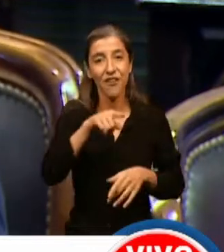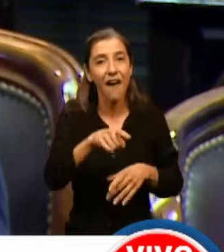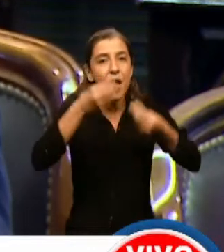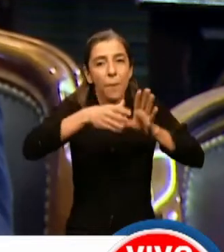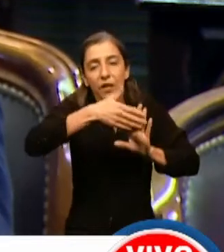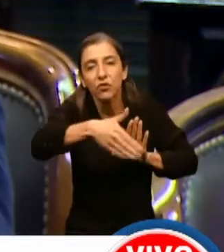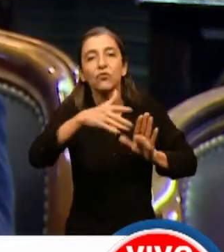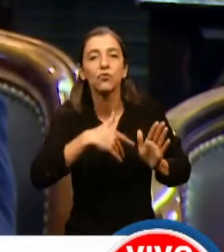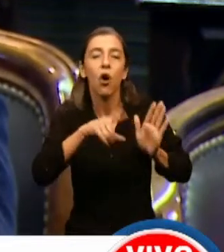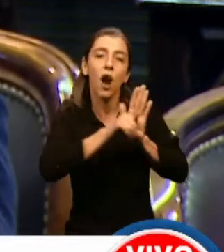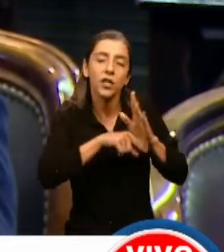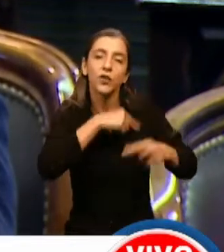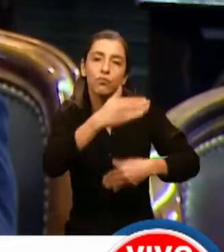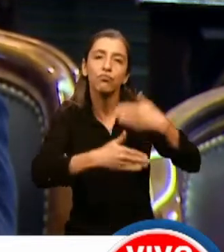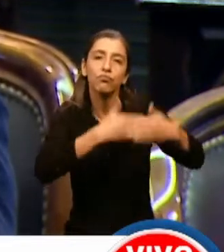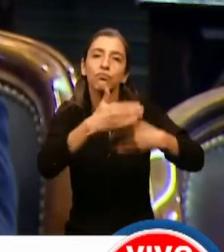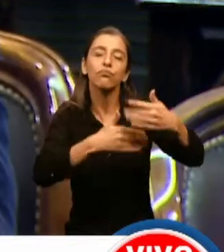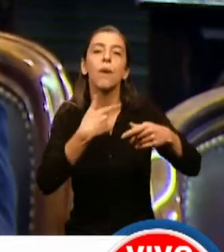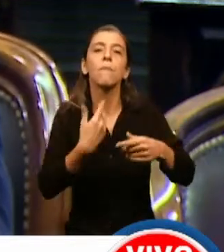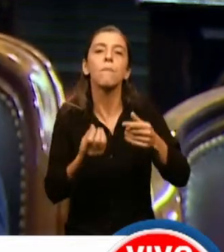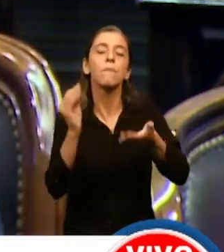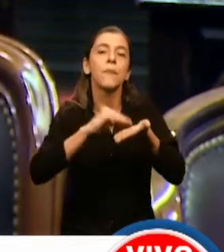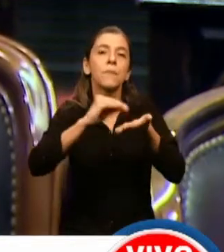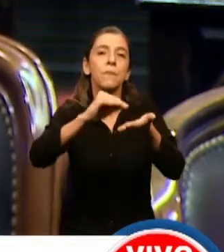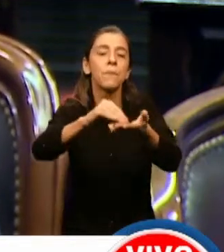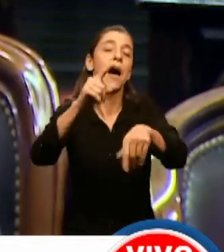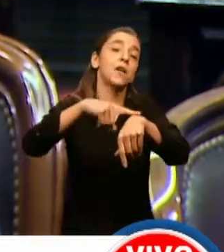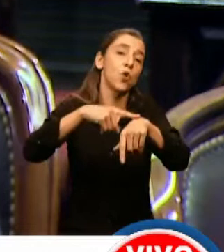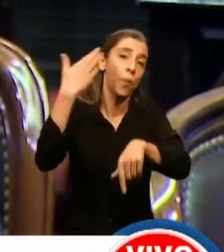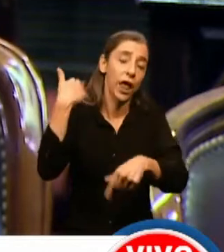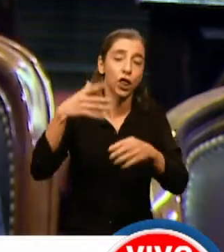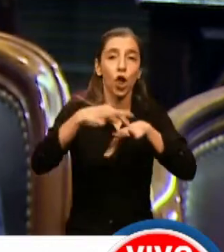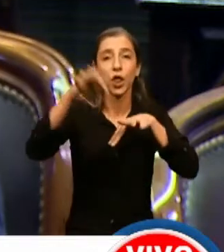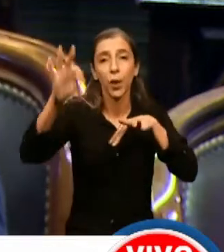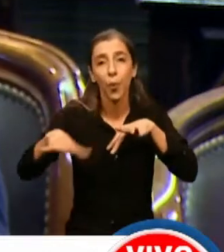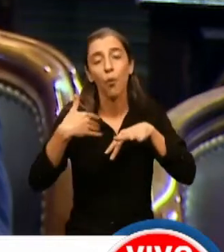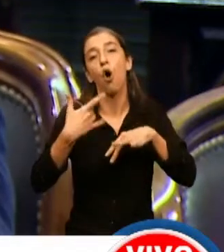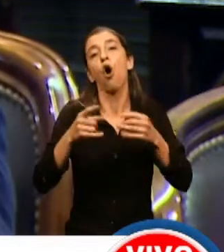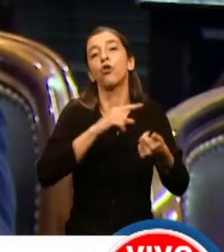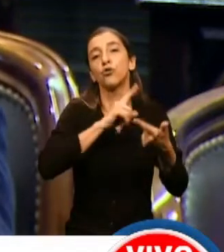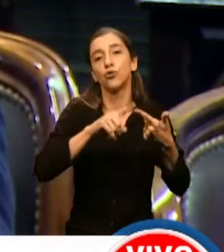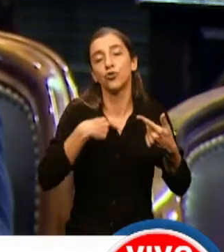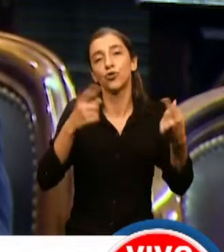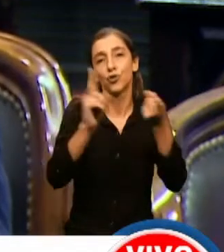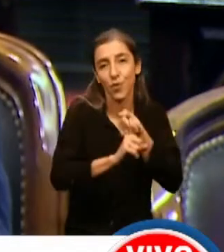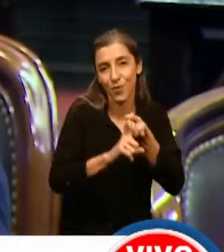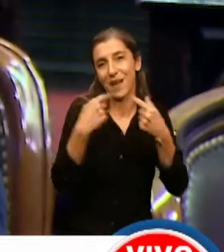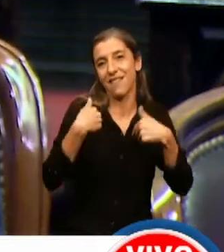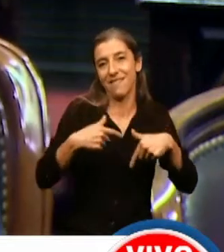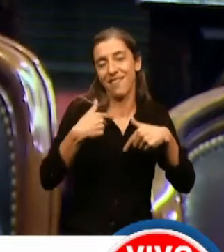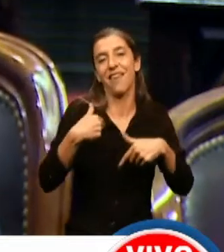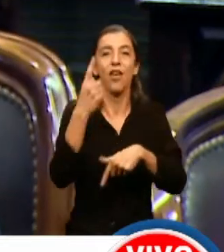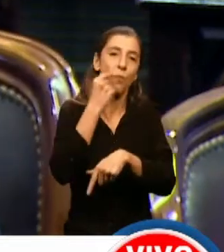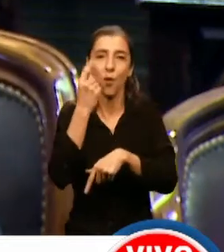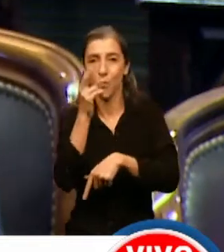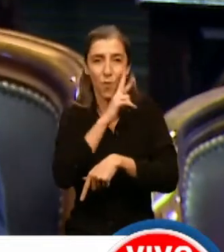tipos de leyes, como lo fueron en otros momentos de nuestra historia el divorcio vincular, el matrimonio igualitario y la última ley de